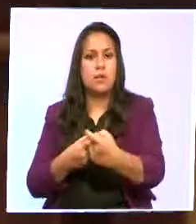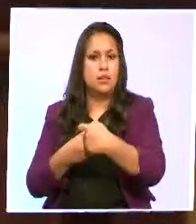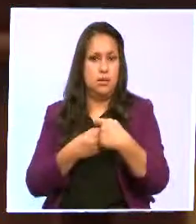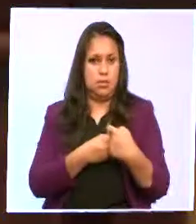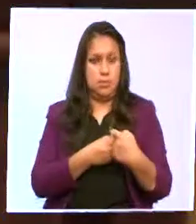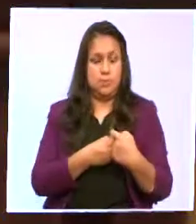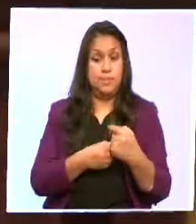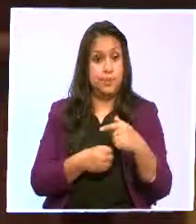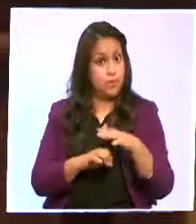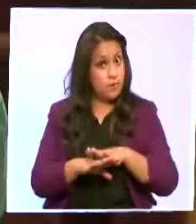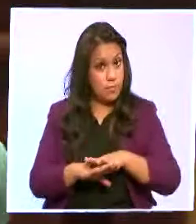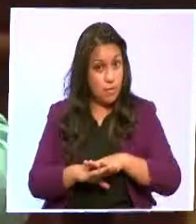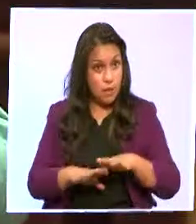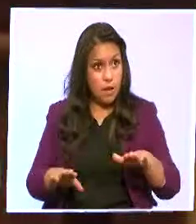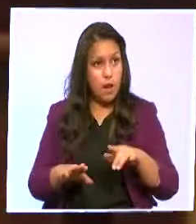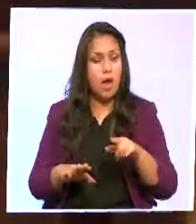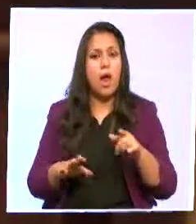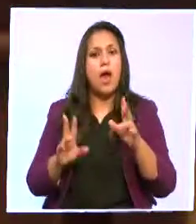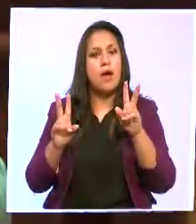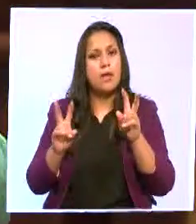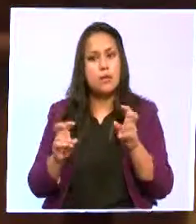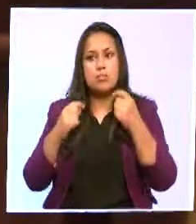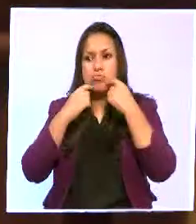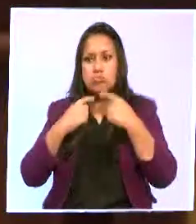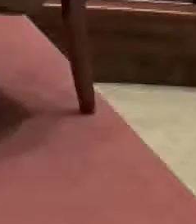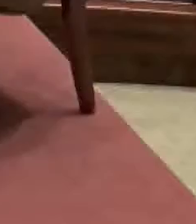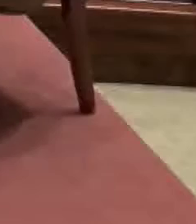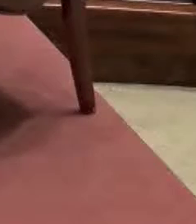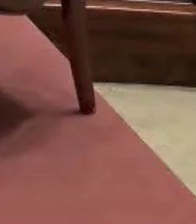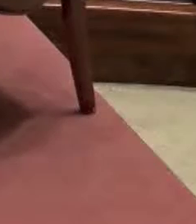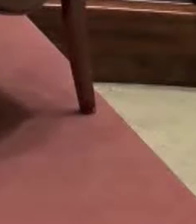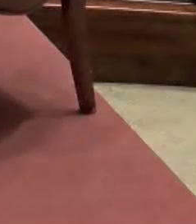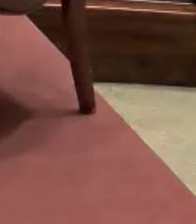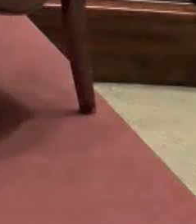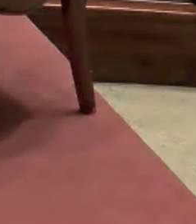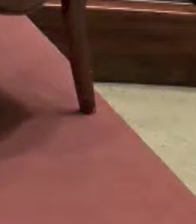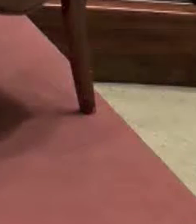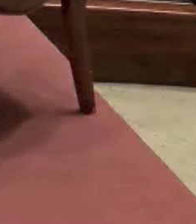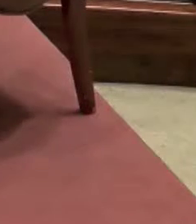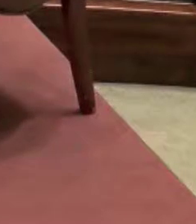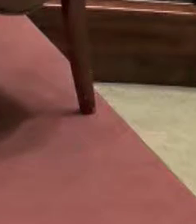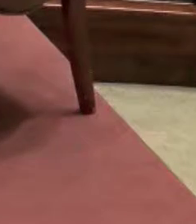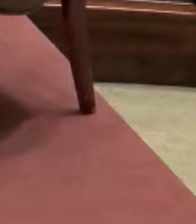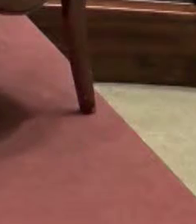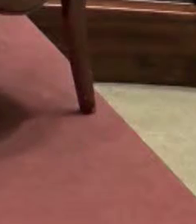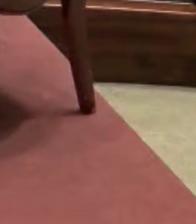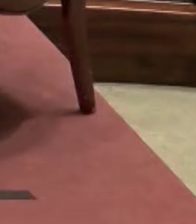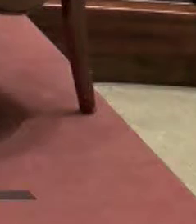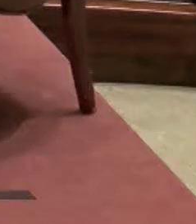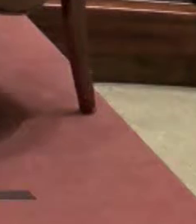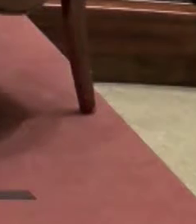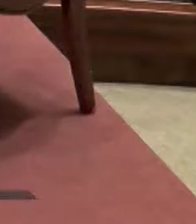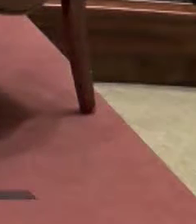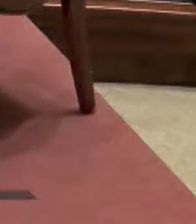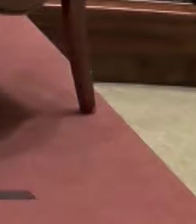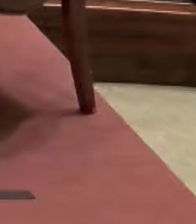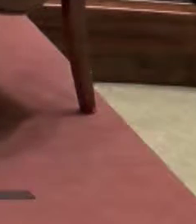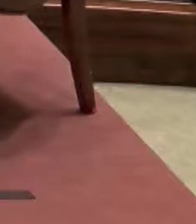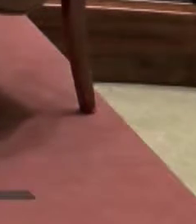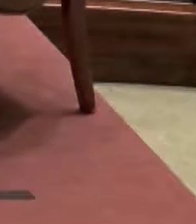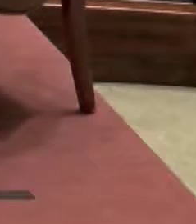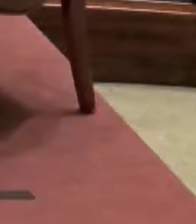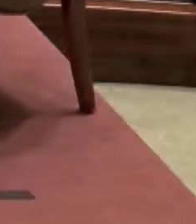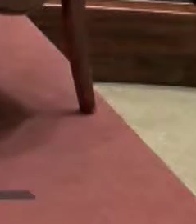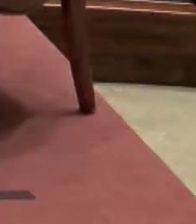operación logística de desplazamiento de convocatoria para hacer cada una de las noticias provinciales la inscripción no se